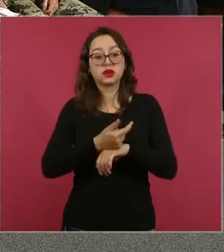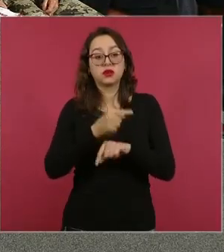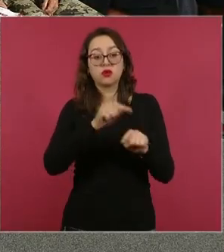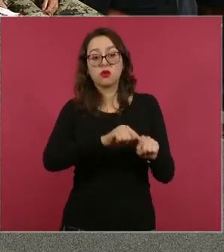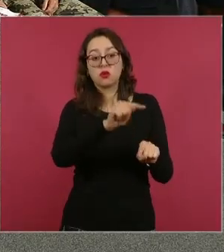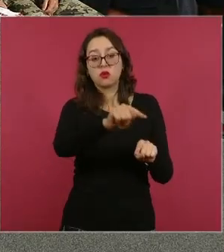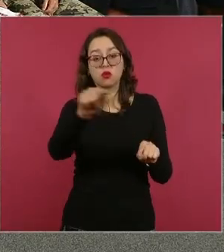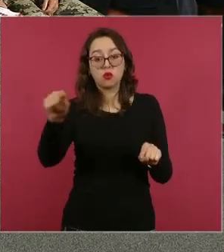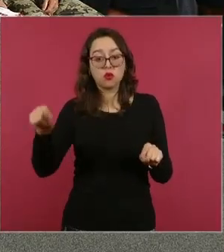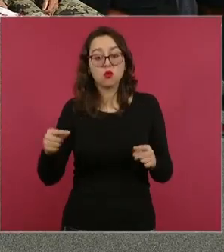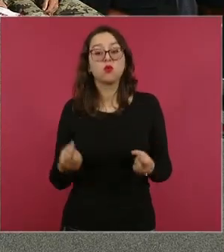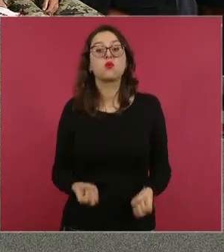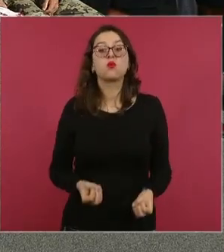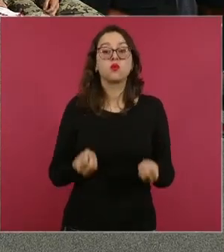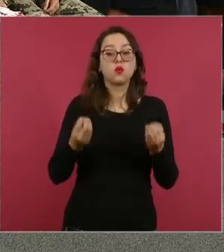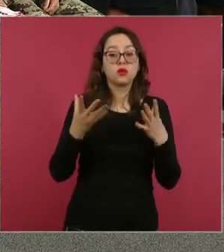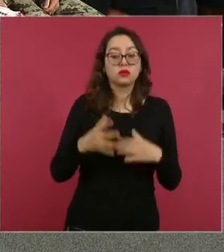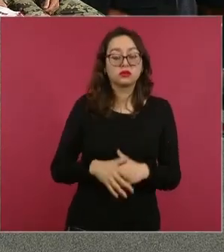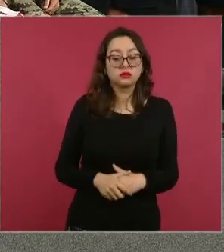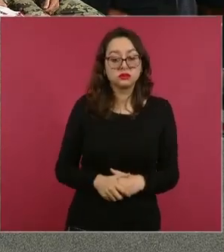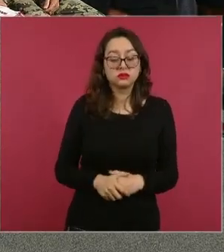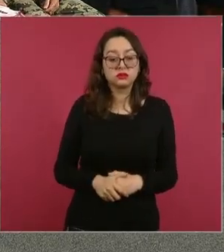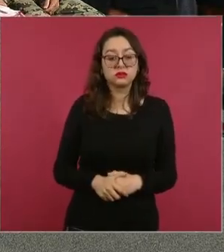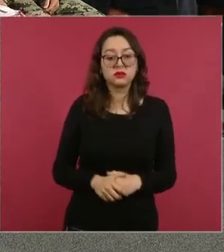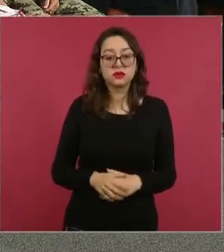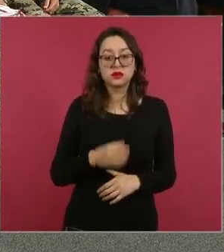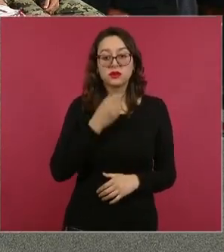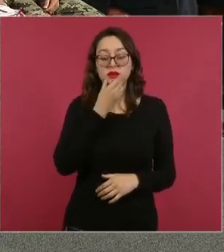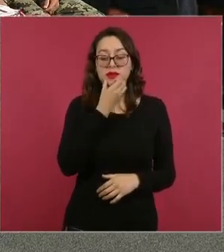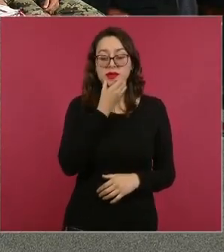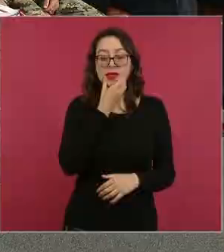sí porque son para cada